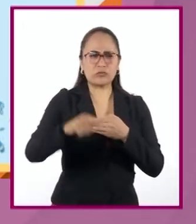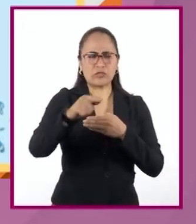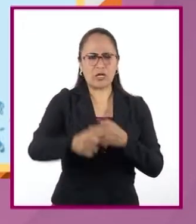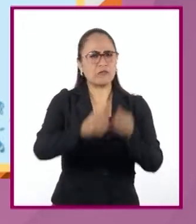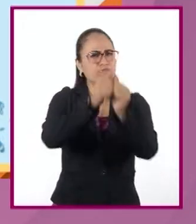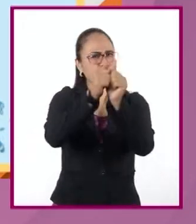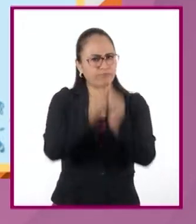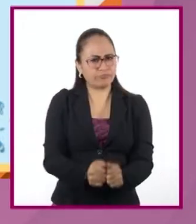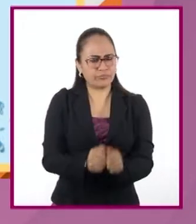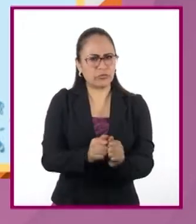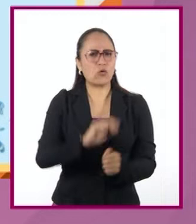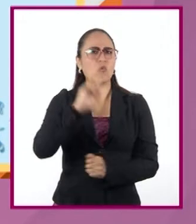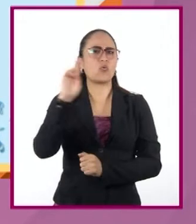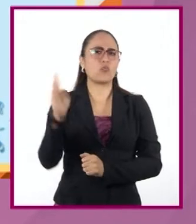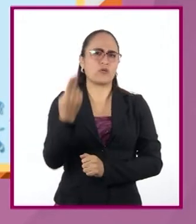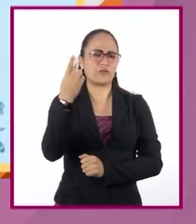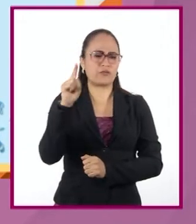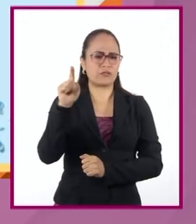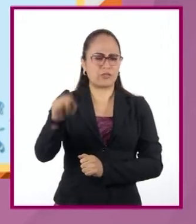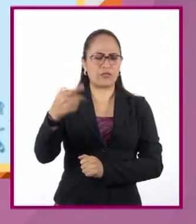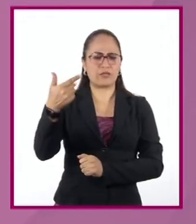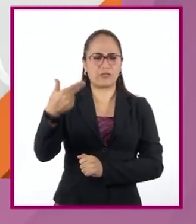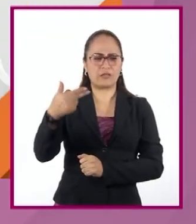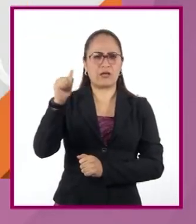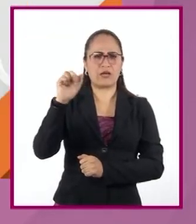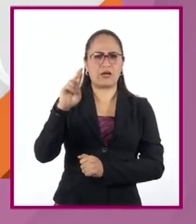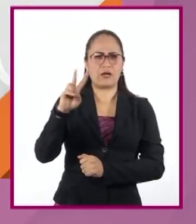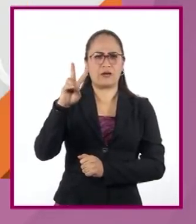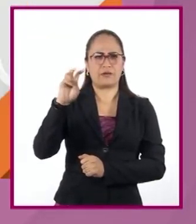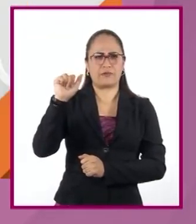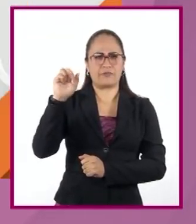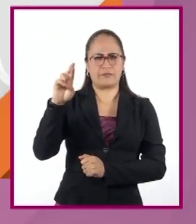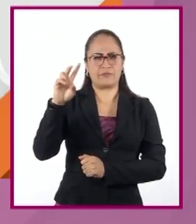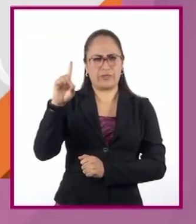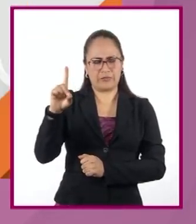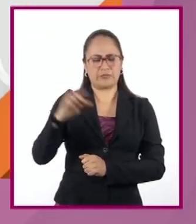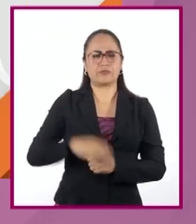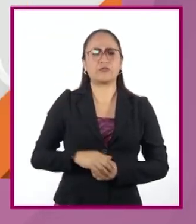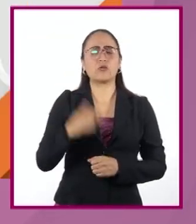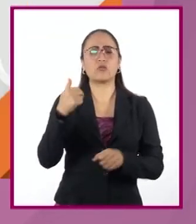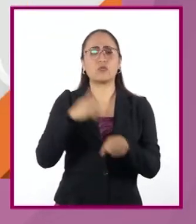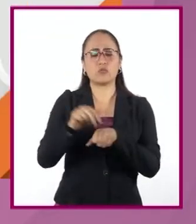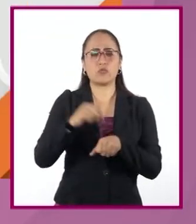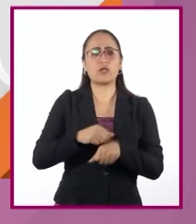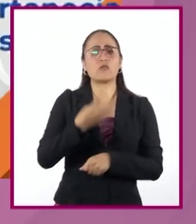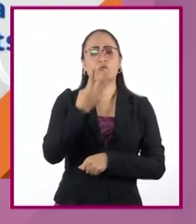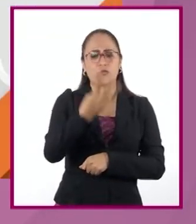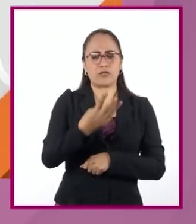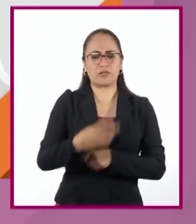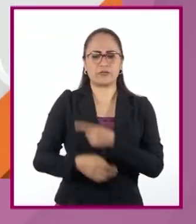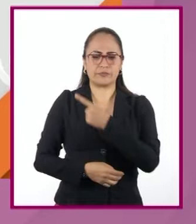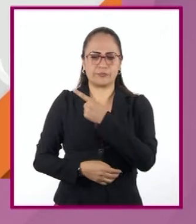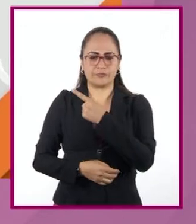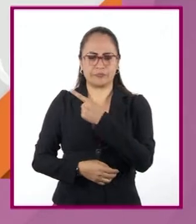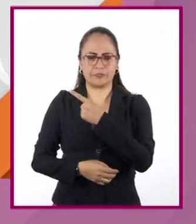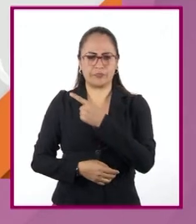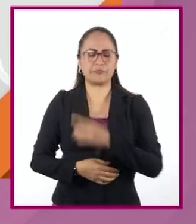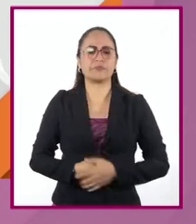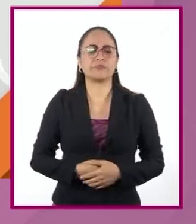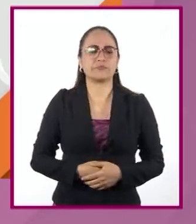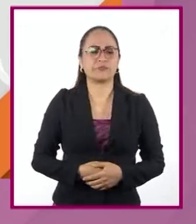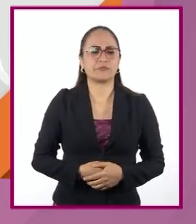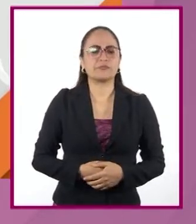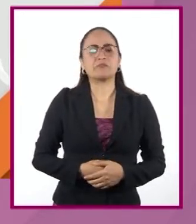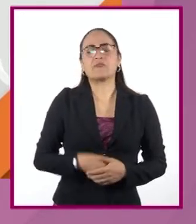establece la Universidad de Harvard College. Número 3. 3 años después,